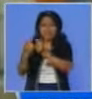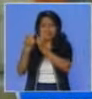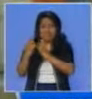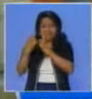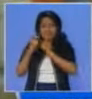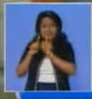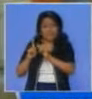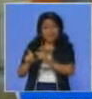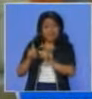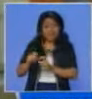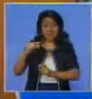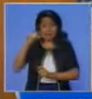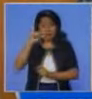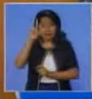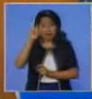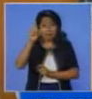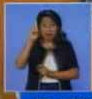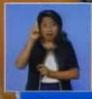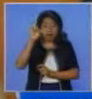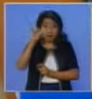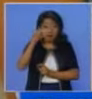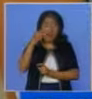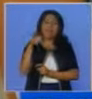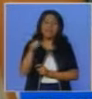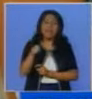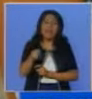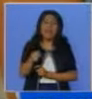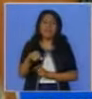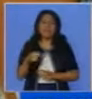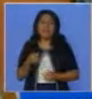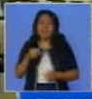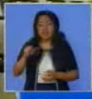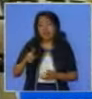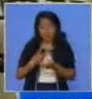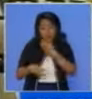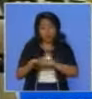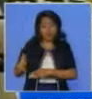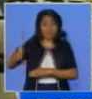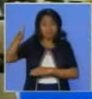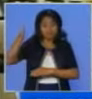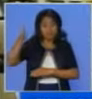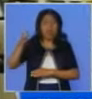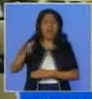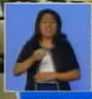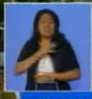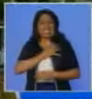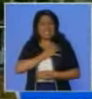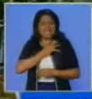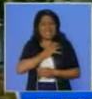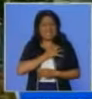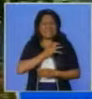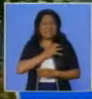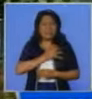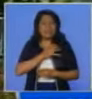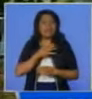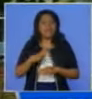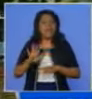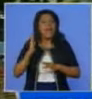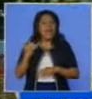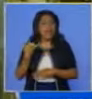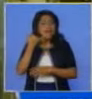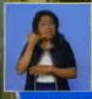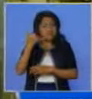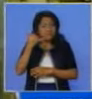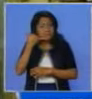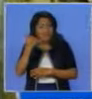hija adolescente, que presentaba un dolor en el pecho. La hizo atender por emergencia porque para la fecha de su cita programada en el call center, aún